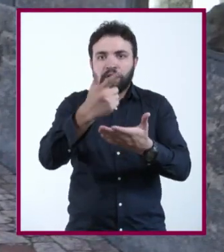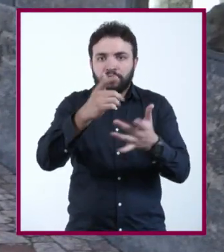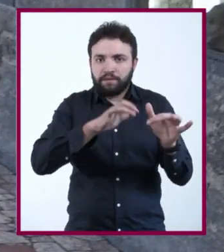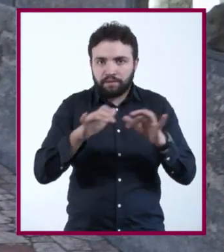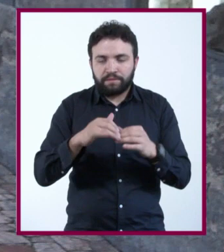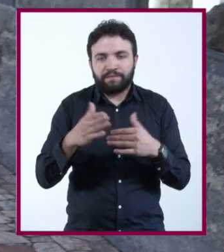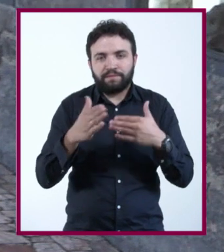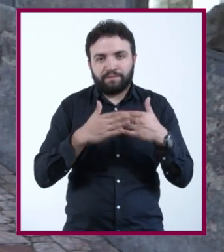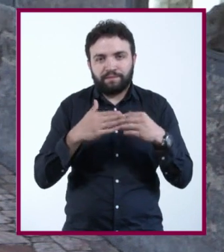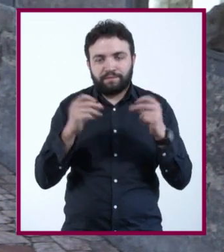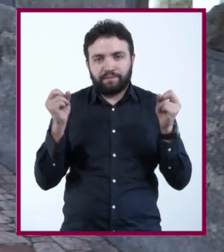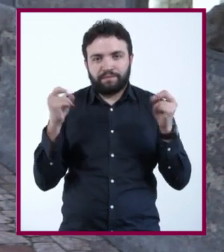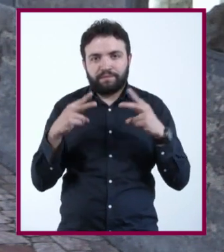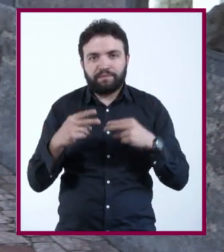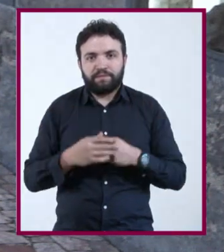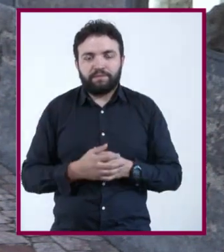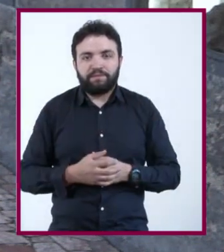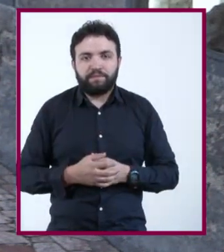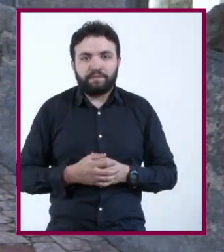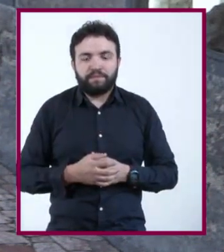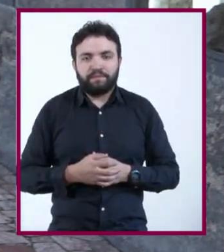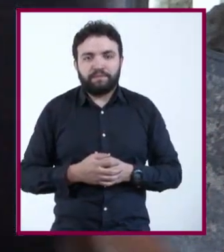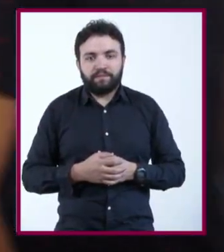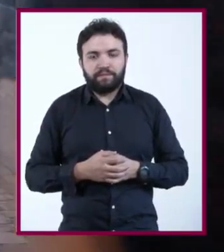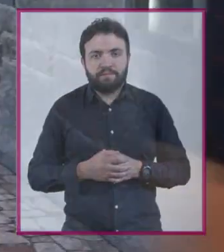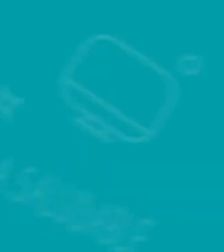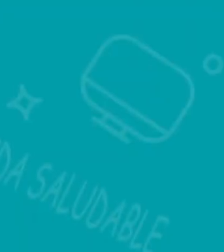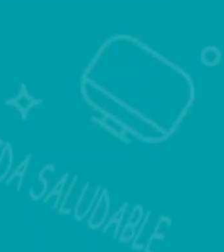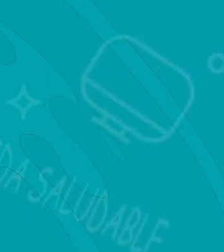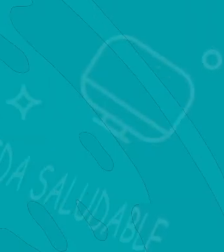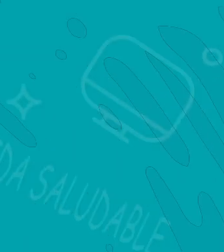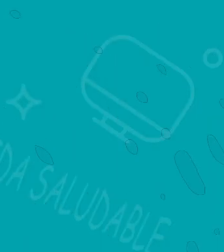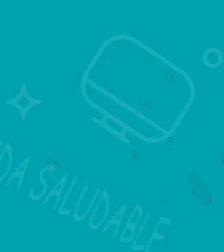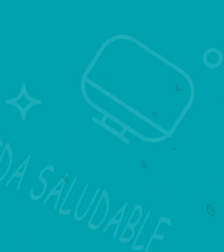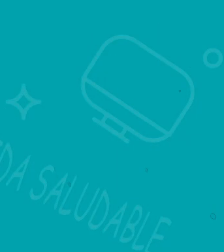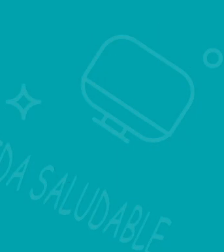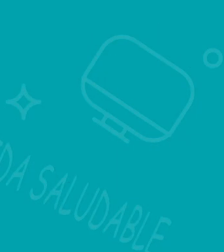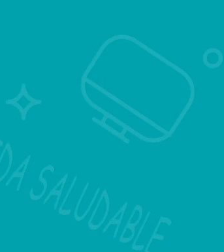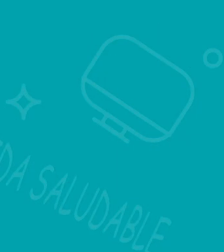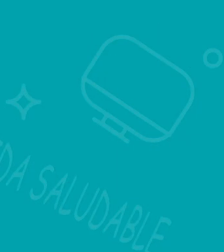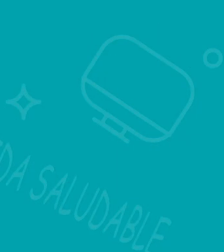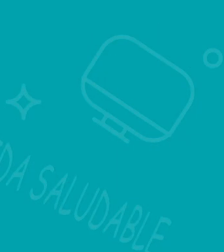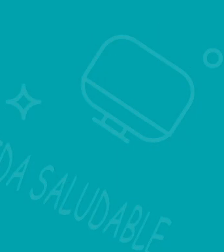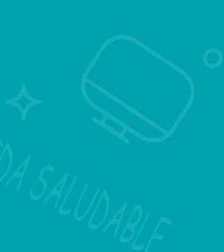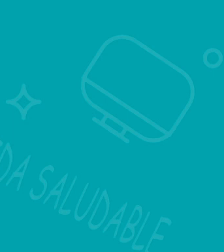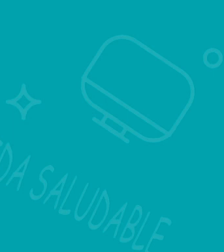es de ustedes. Háganlo con nosotros. Hasta la próxima.